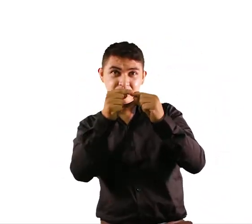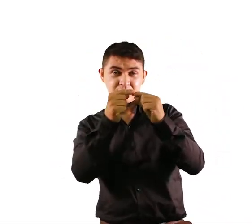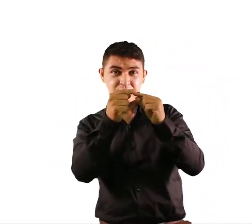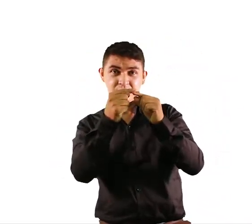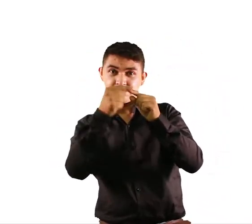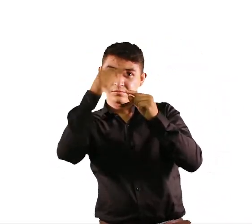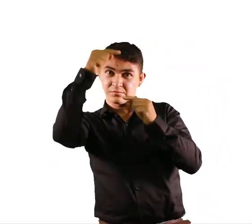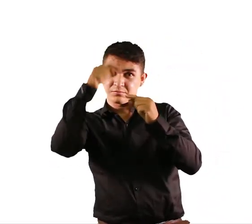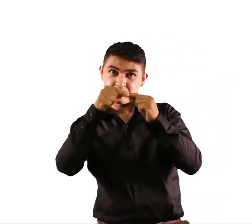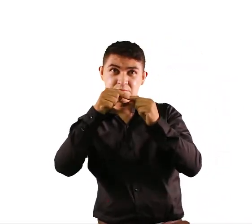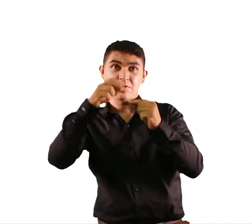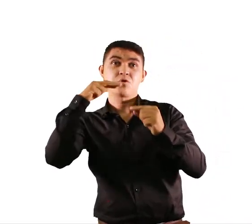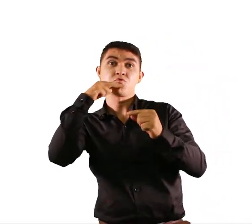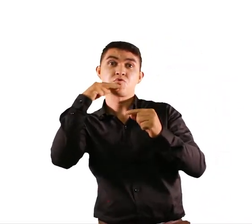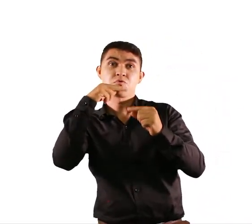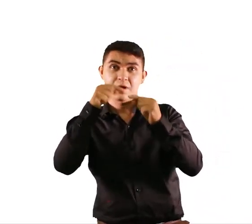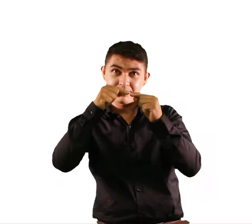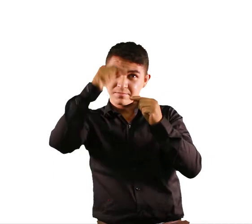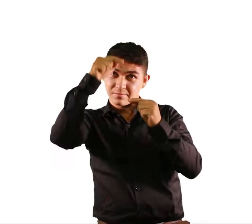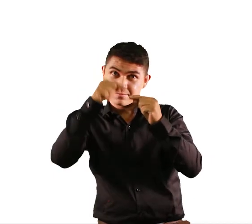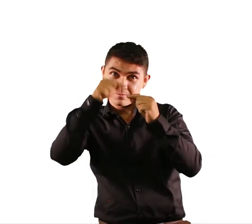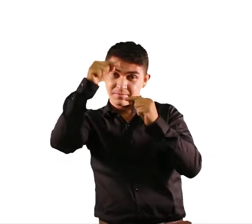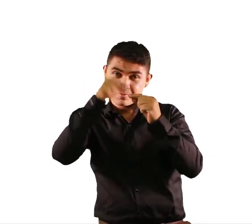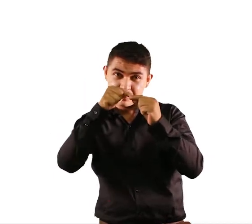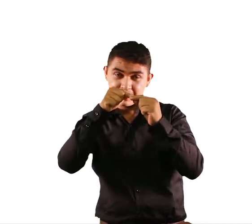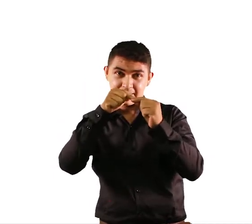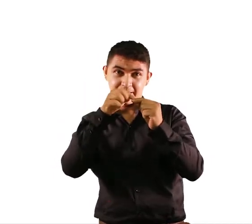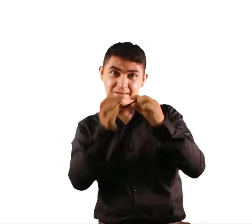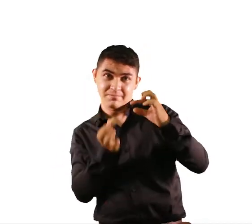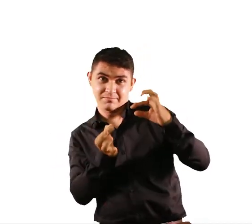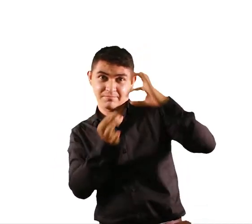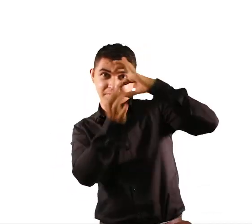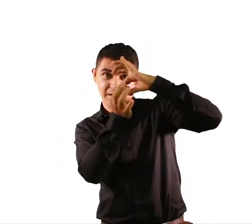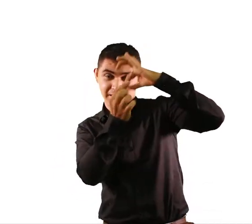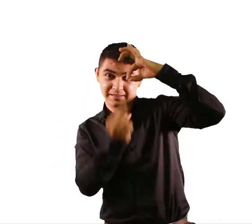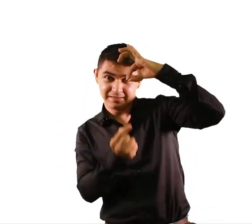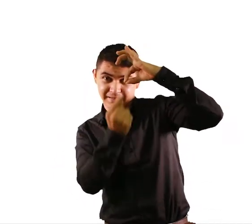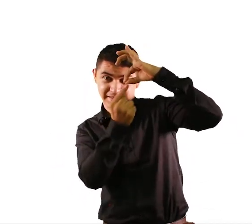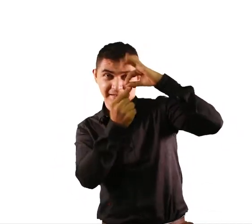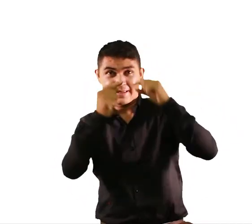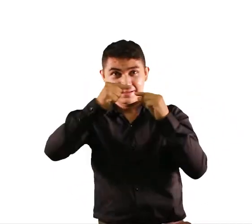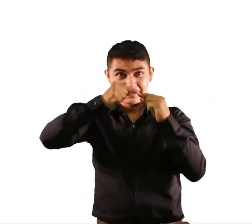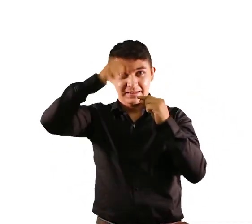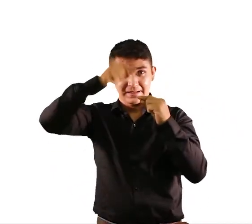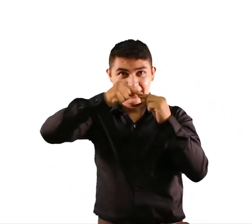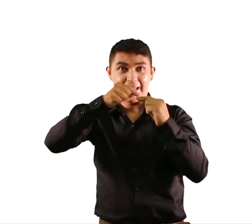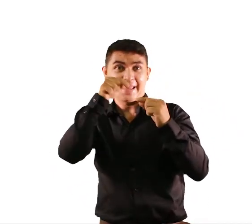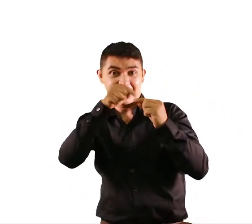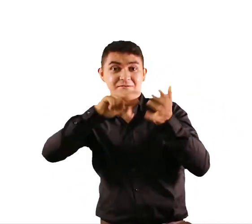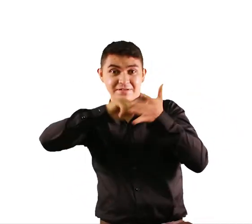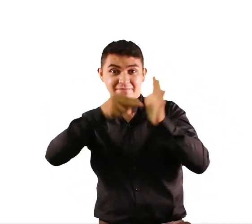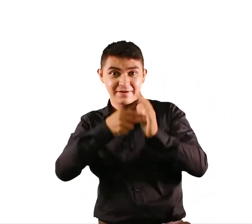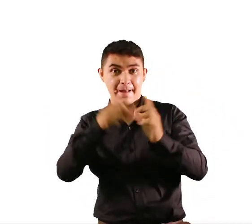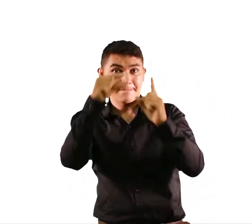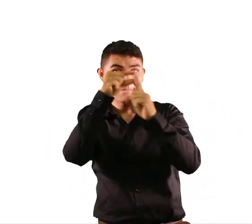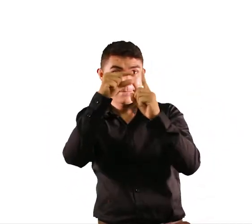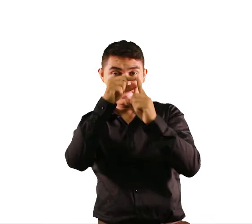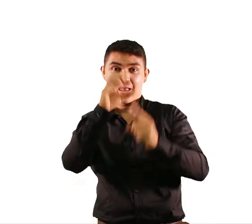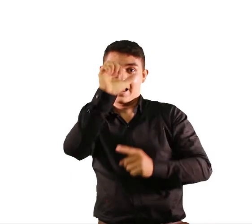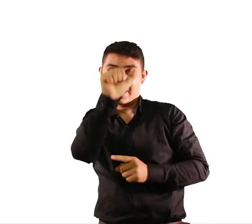el punto medio de uno de los lados. Eso es apotema.